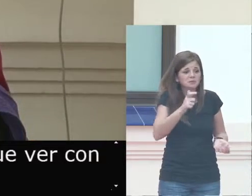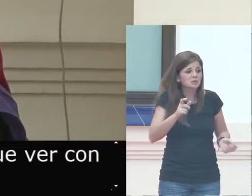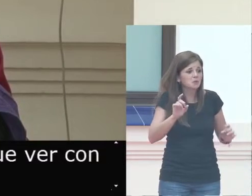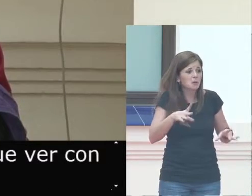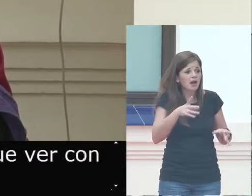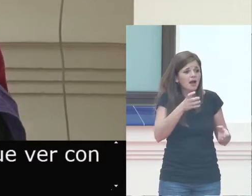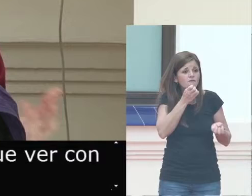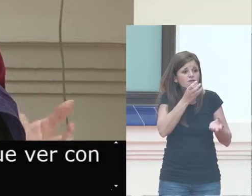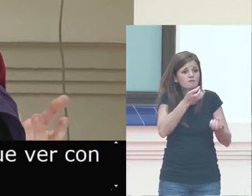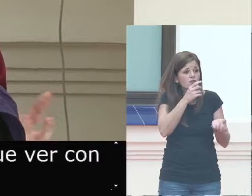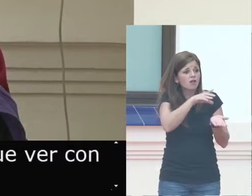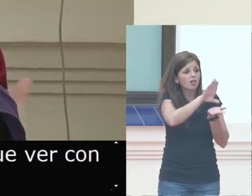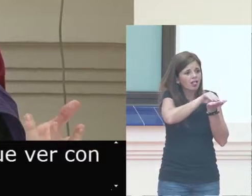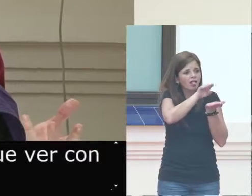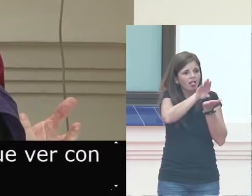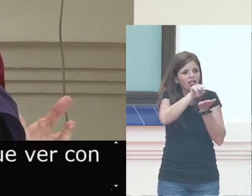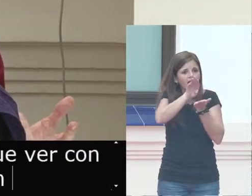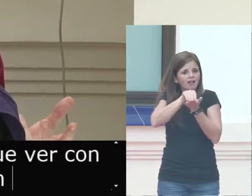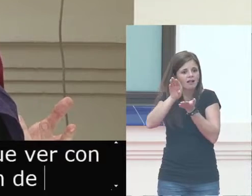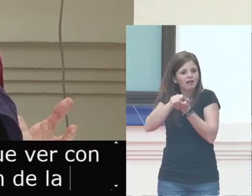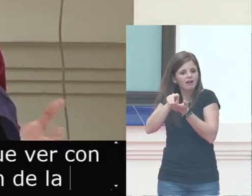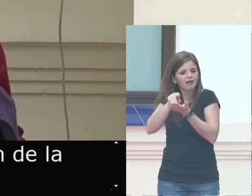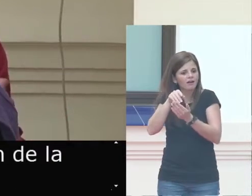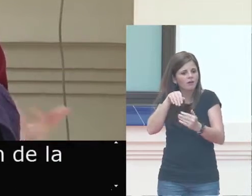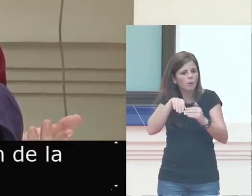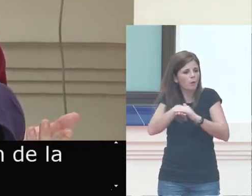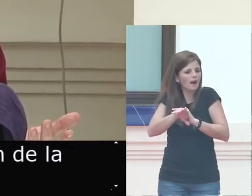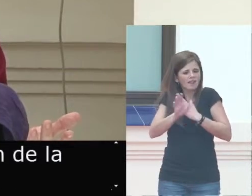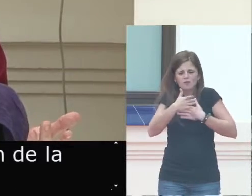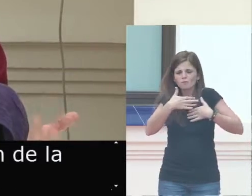recoge información de la gente y lo guardan y lo usan como quieran,